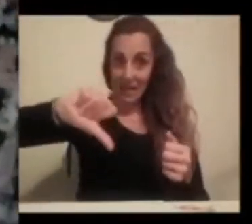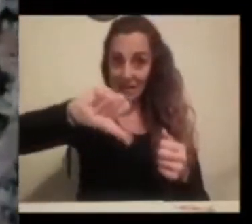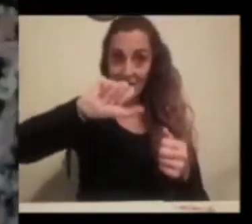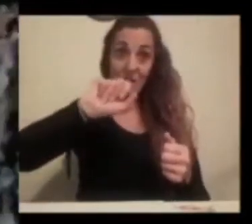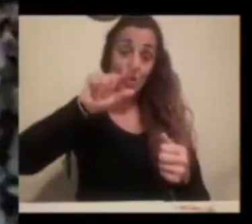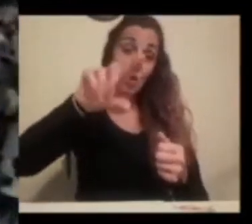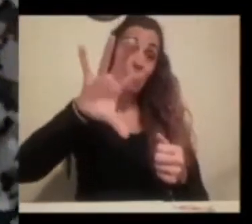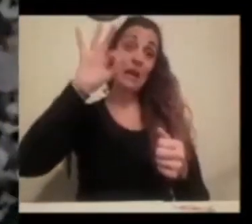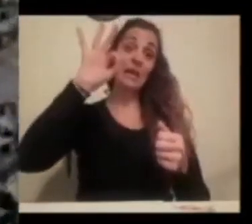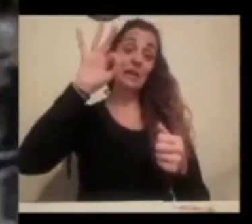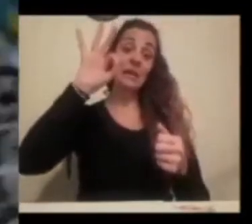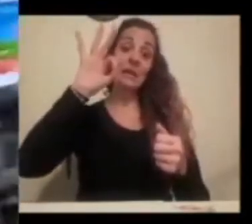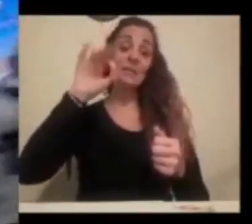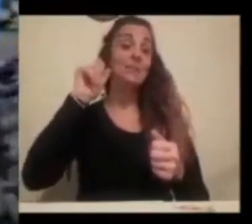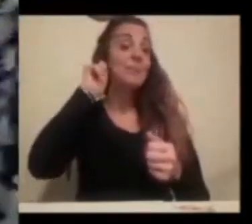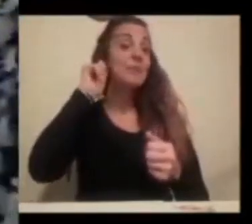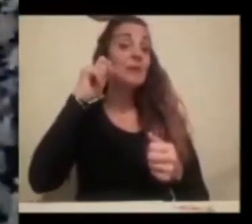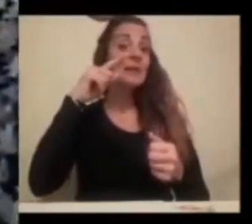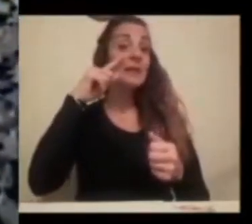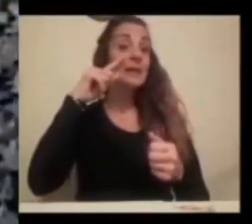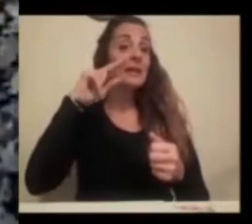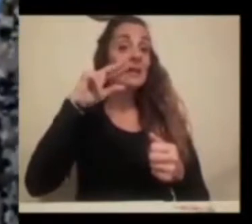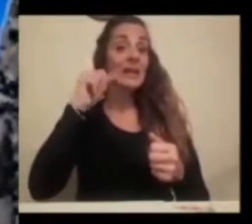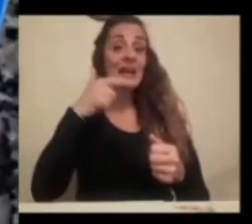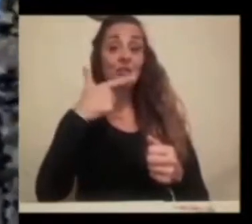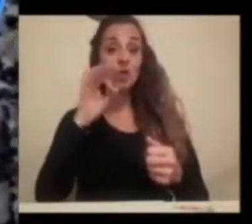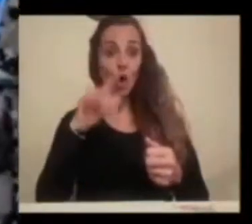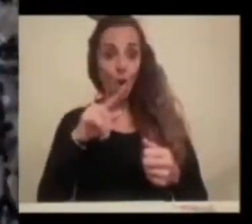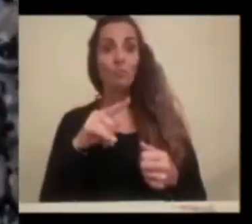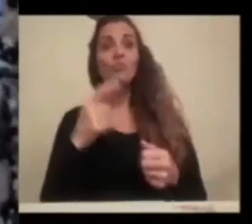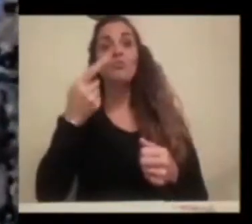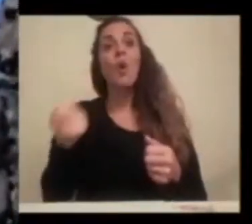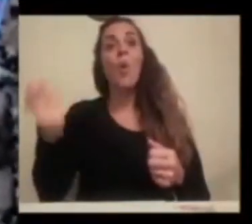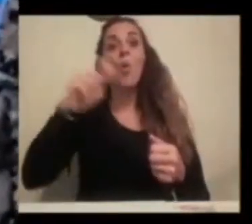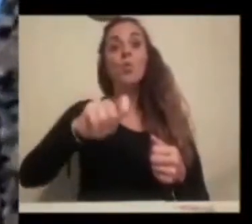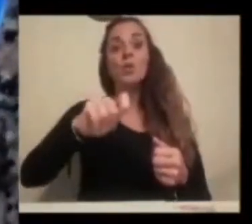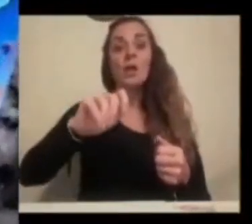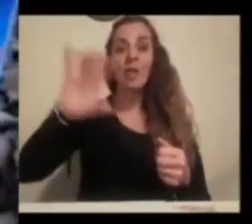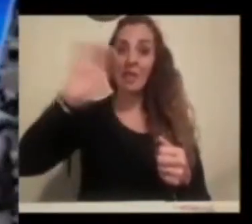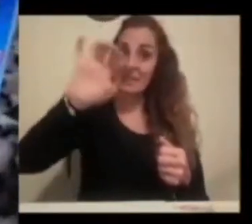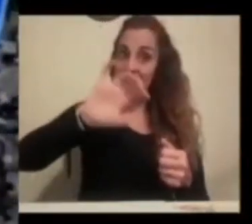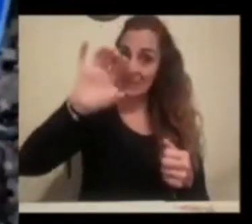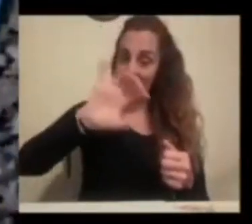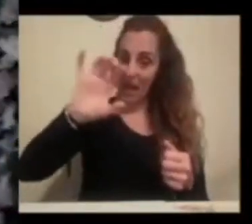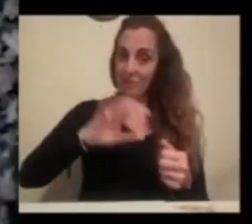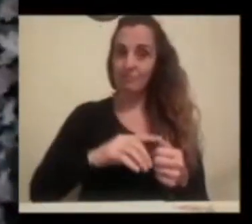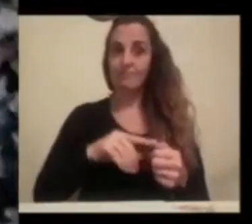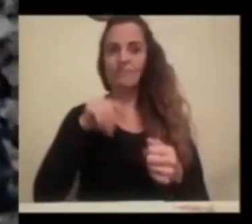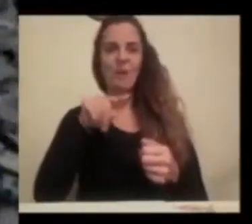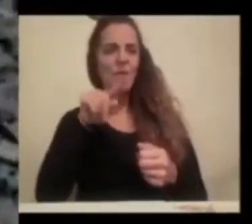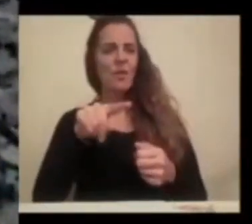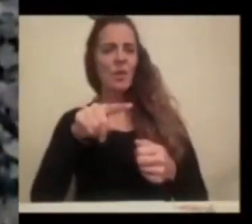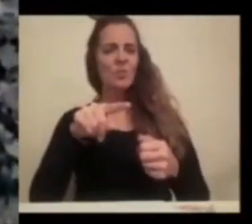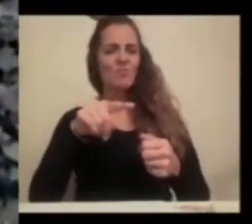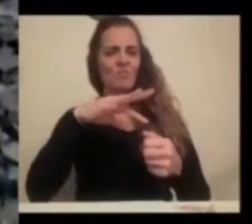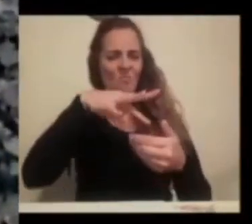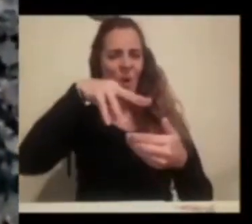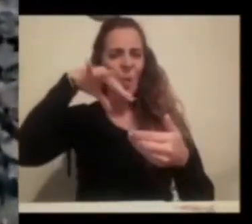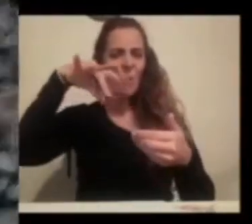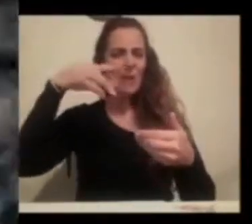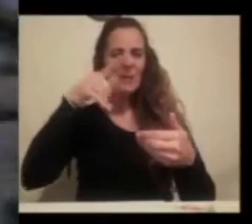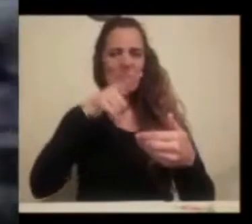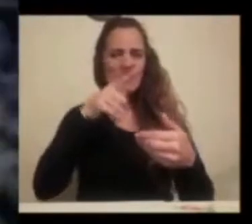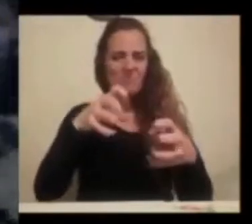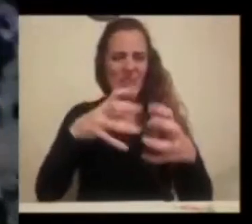aceite de girasol en este caso, y una cucharada sopera de sal. En caso que la pasta me quede un poco seca o